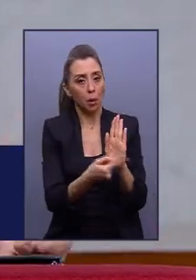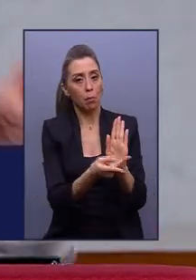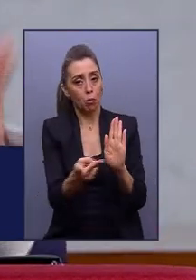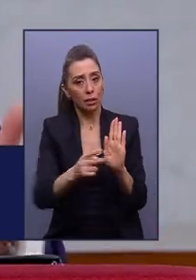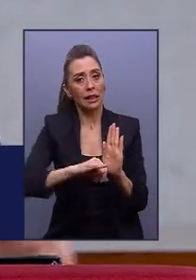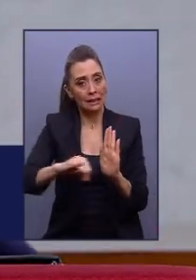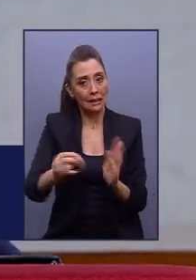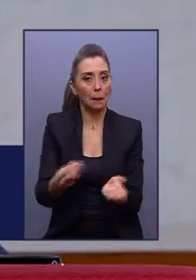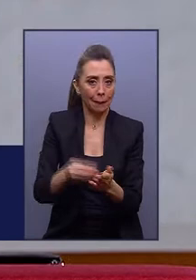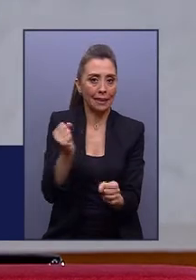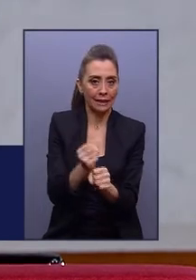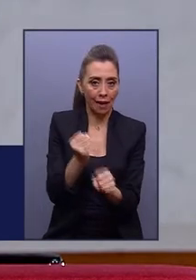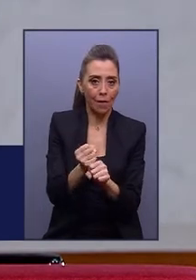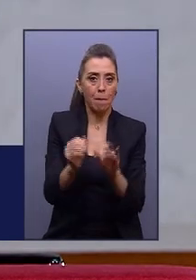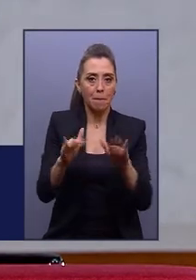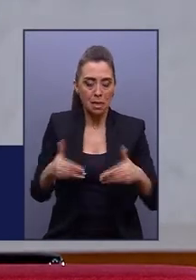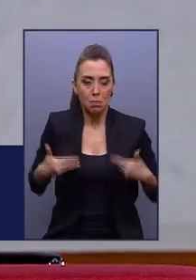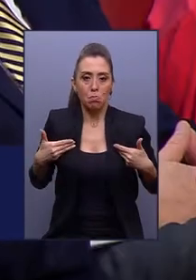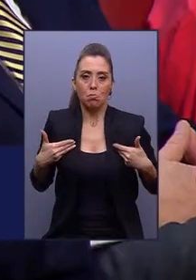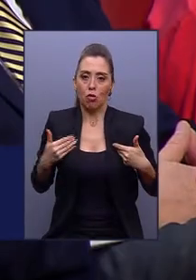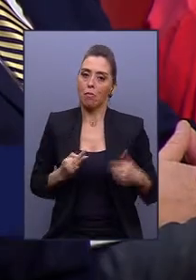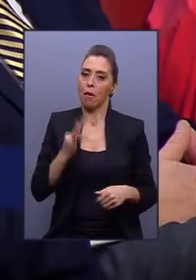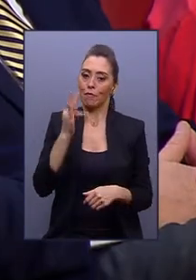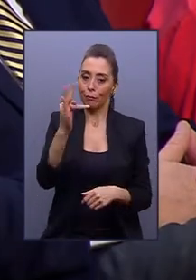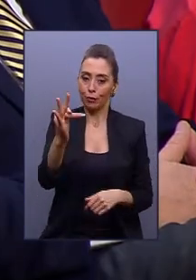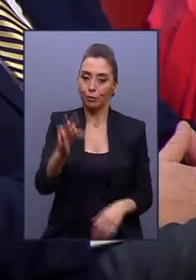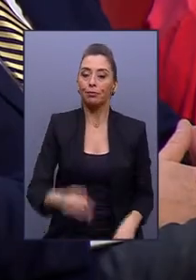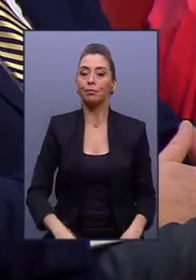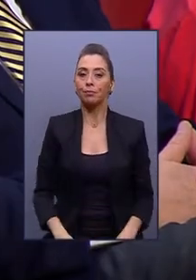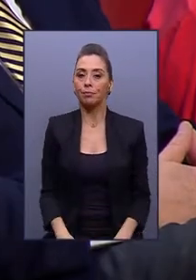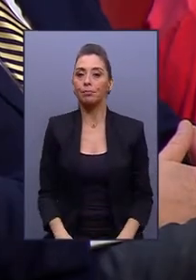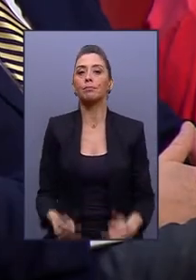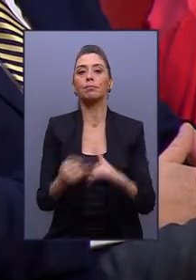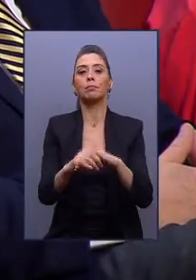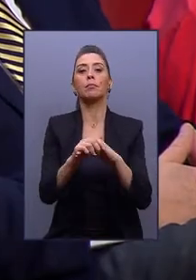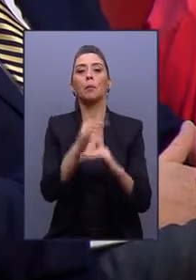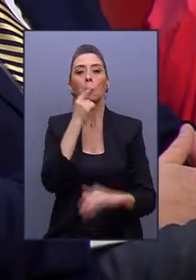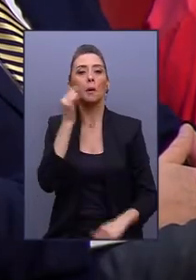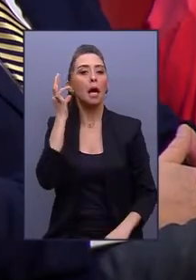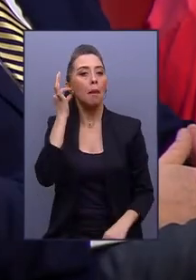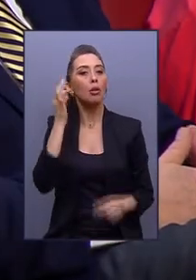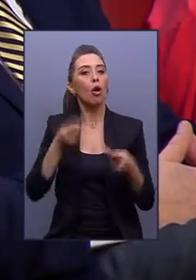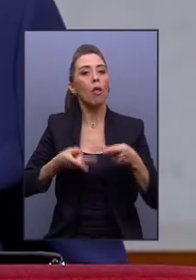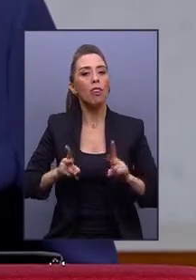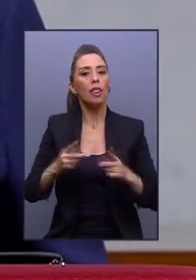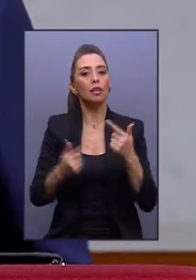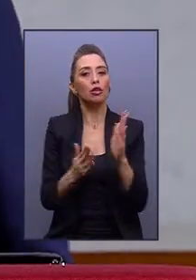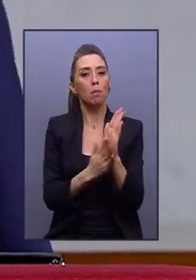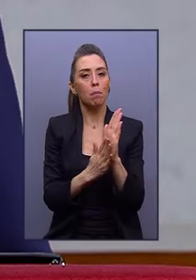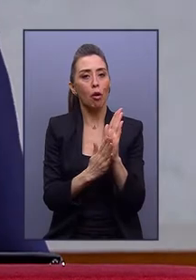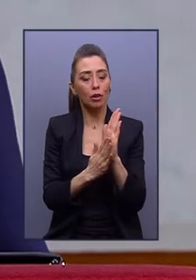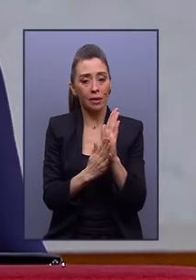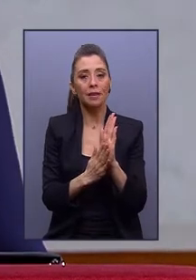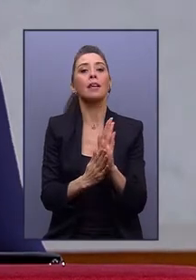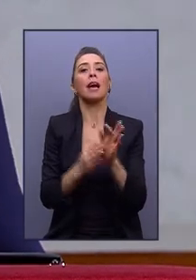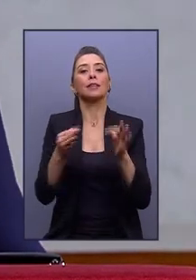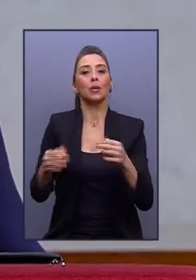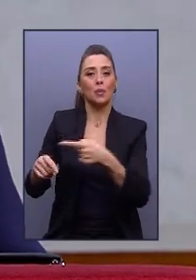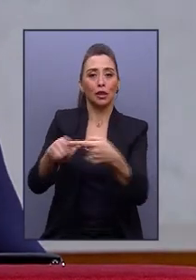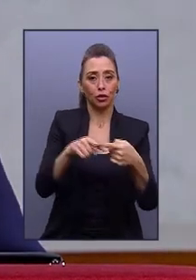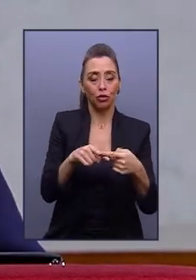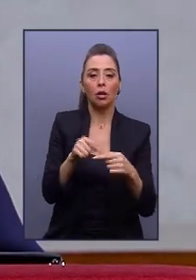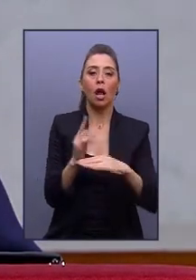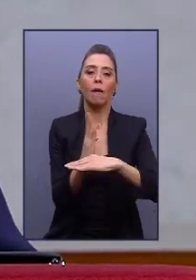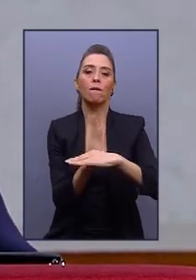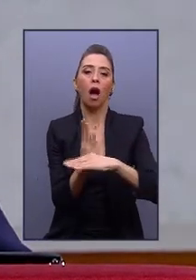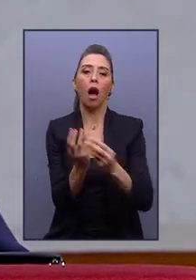que seguir trabajando con el mismo impulso a futuro. Amigas y amigos, los derechos y las políticas de protección social y seguridad son la base de la calidad